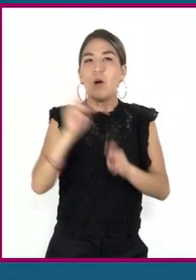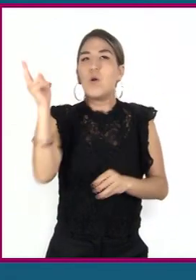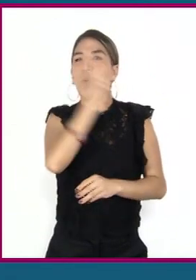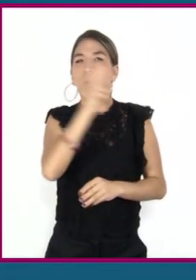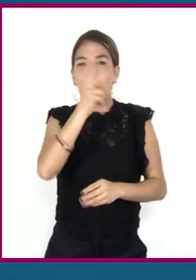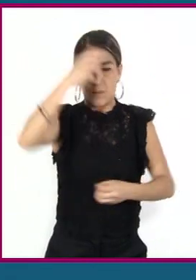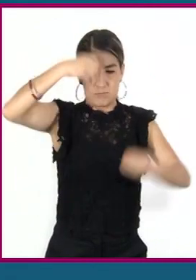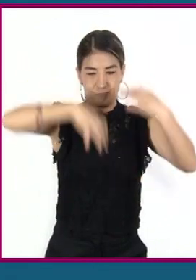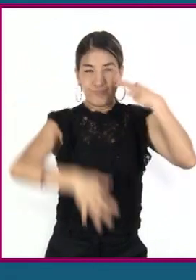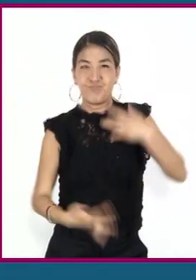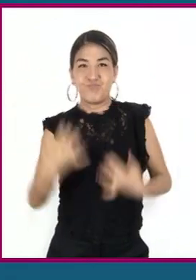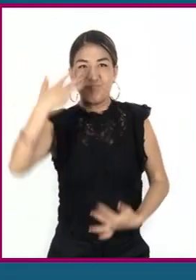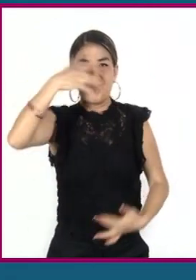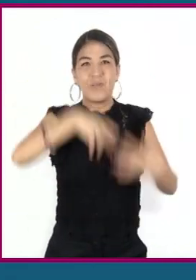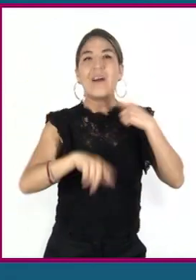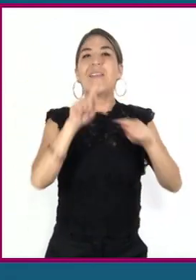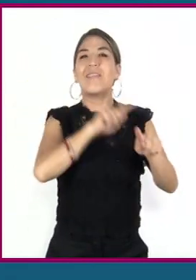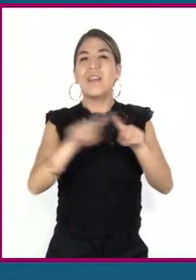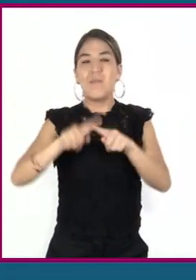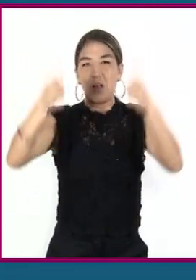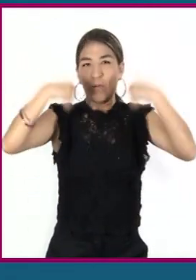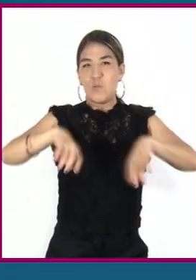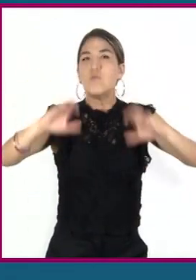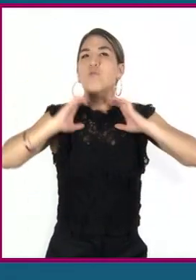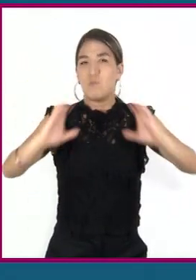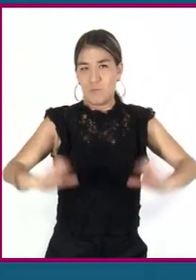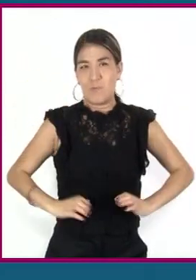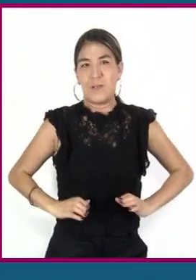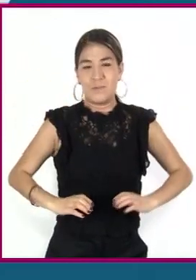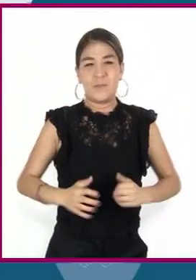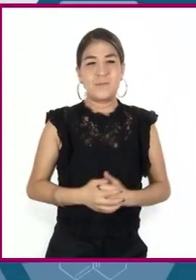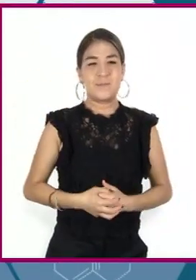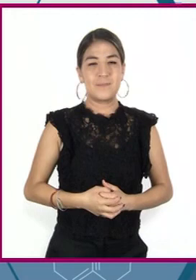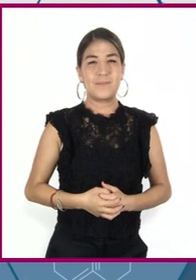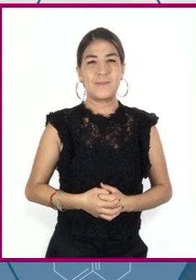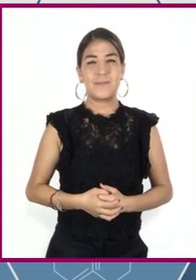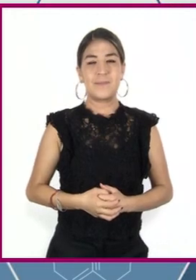oxígeno adecuado a las diferentes partes del organismo.